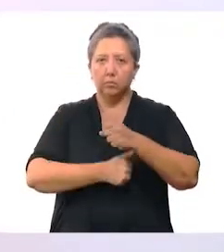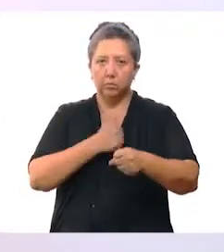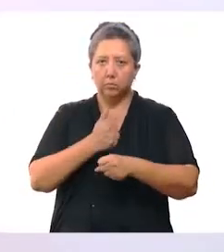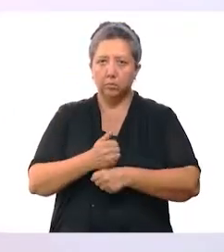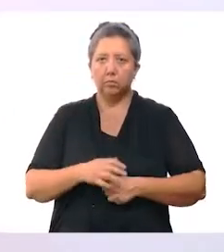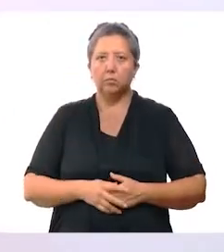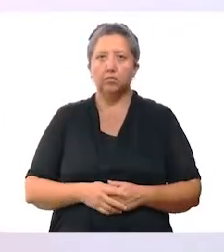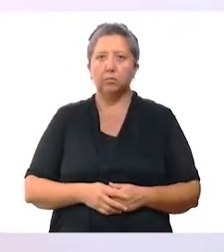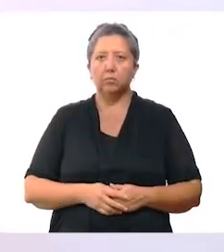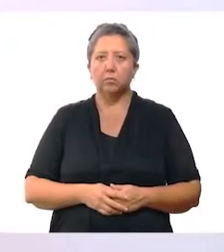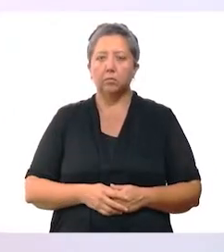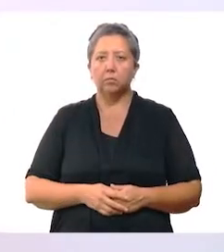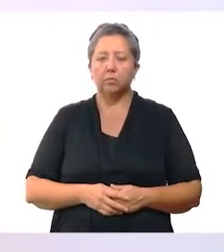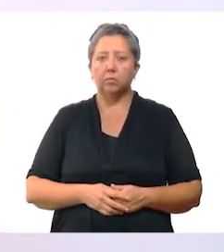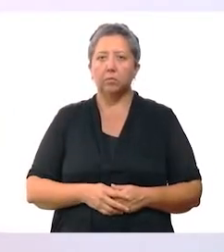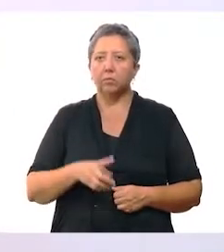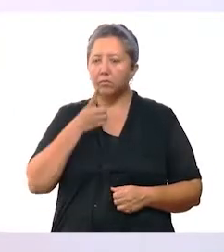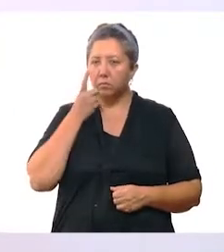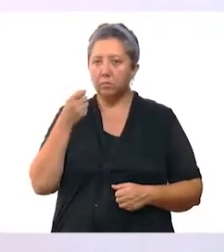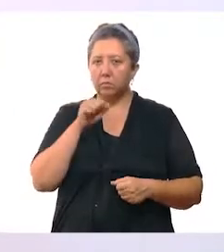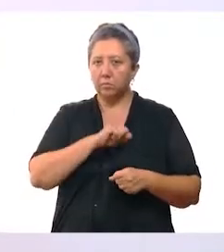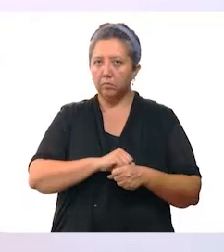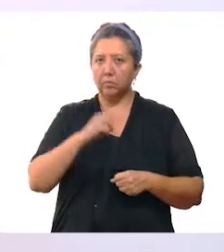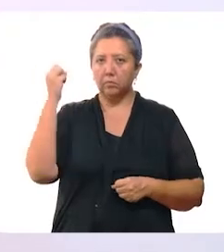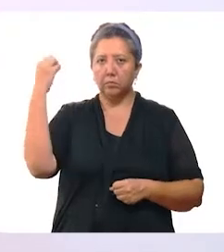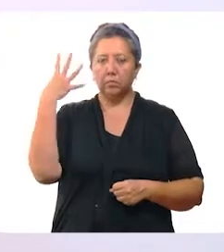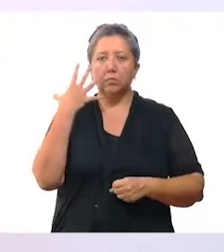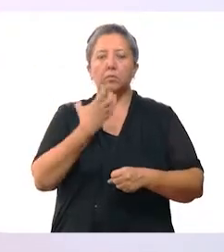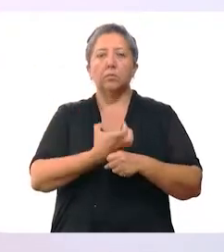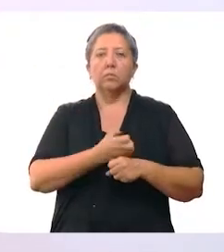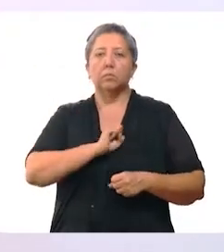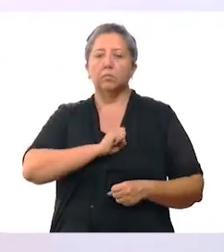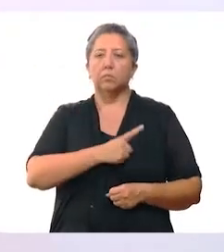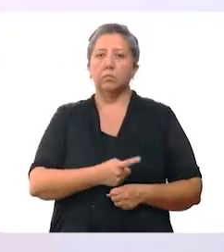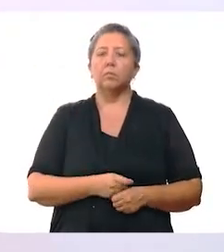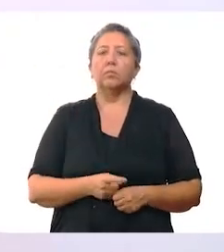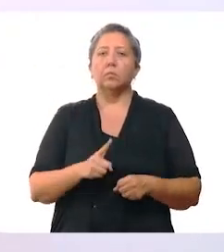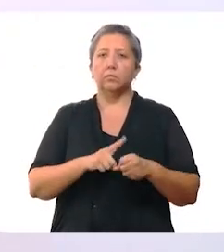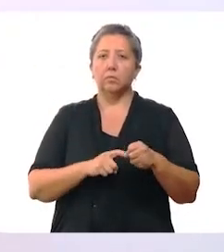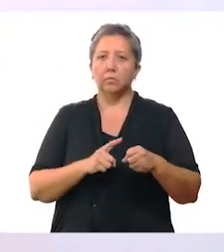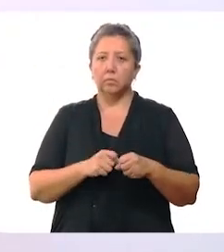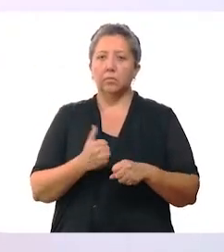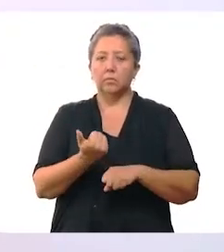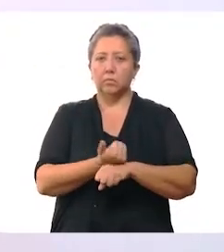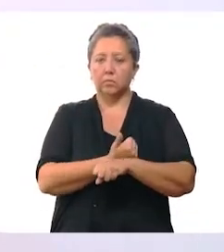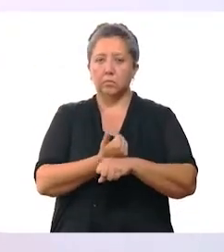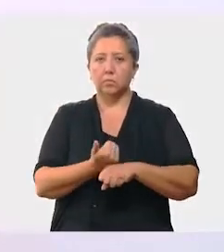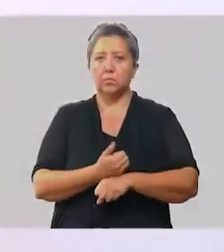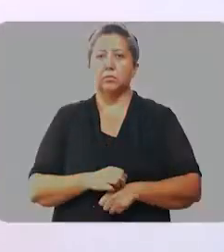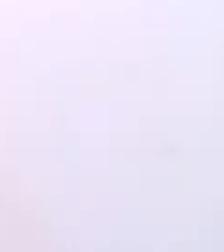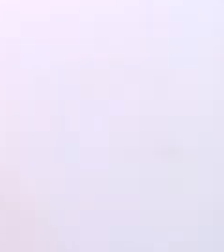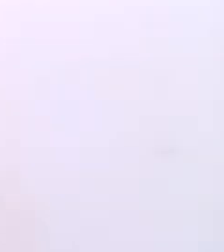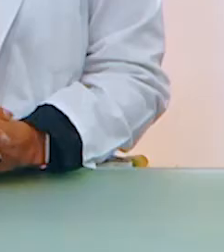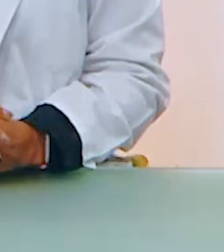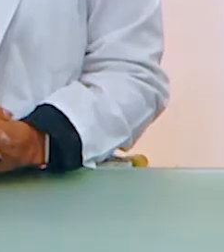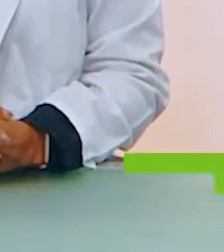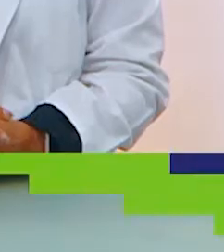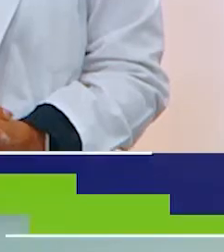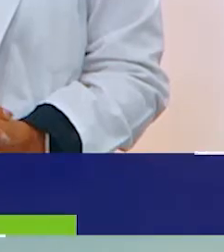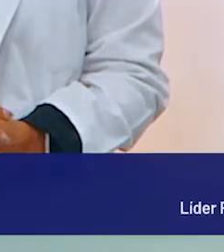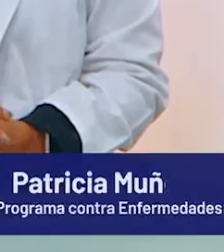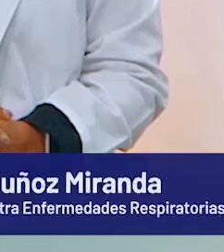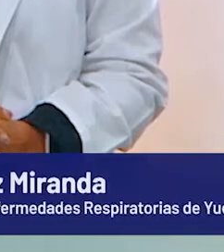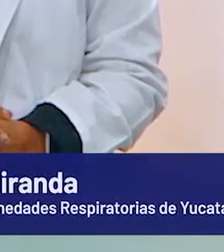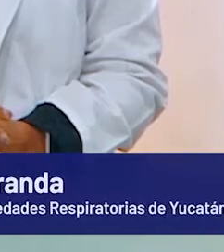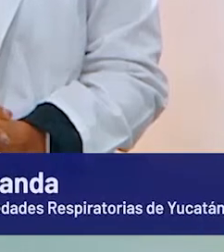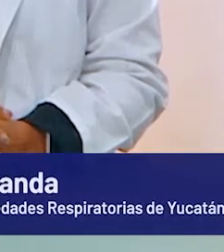99 años. Los indicadores semanales del Semáforo Estatal de Salud marcan color amarillo. Este es el informe del día de hoy,